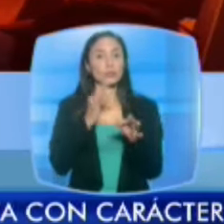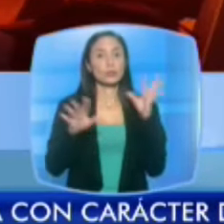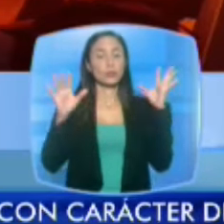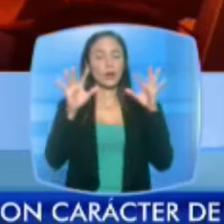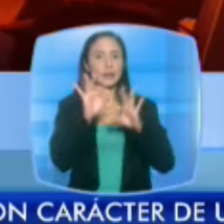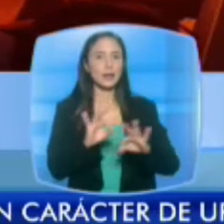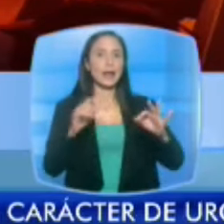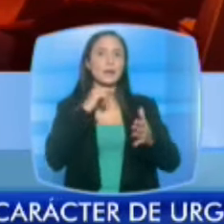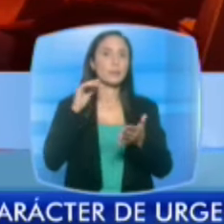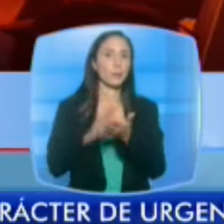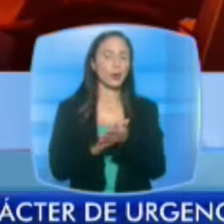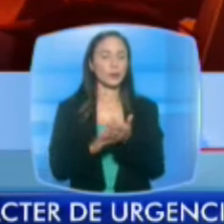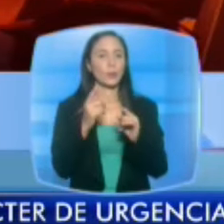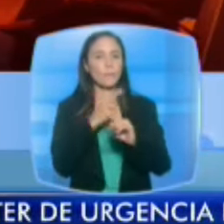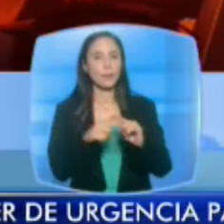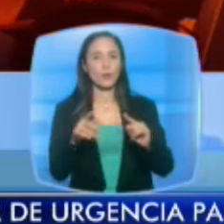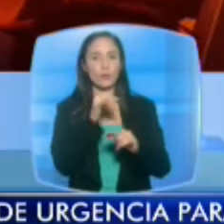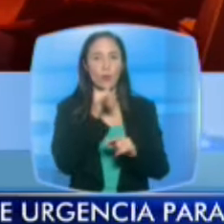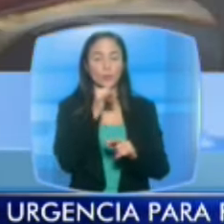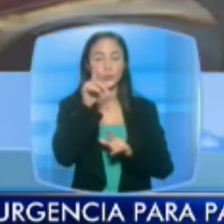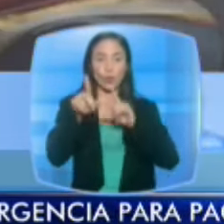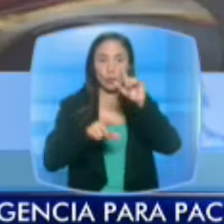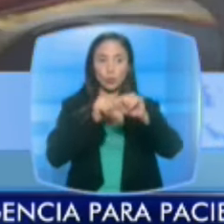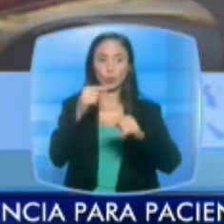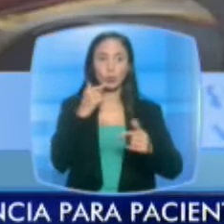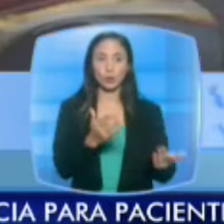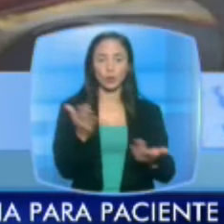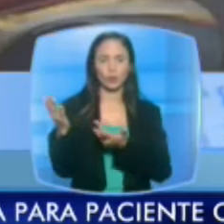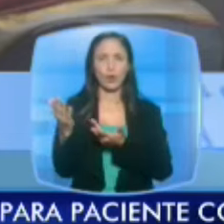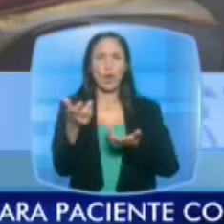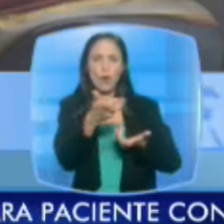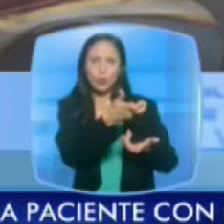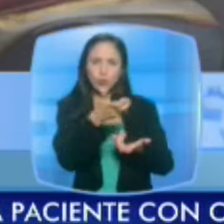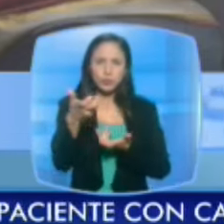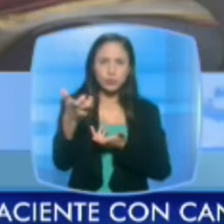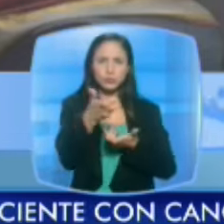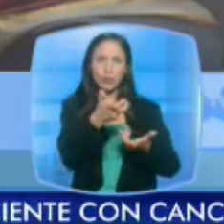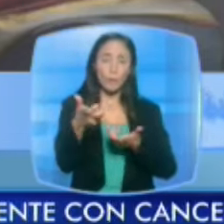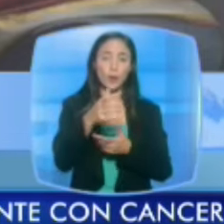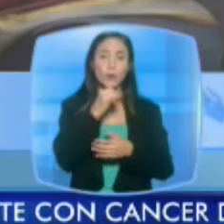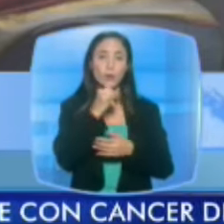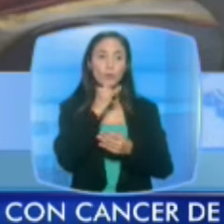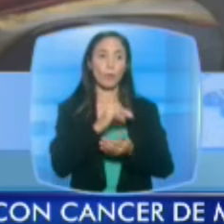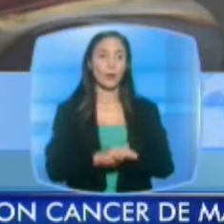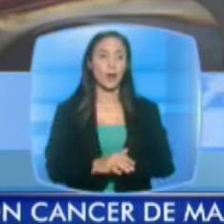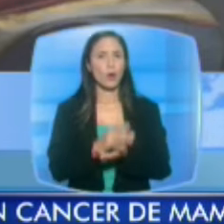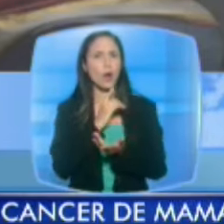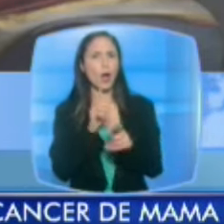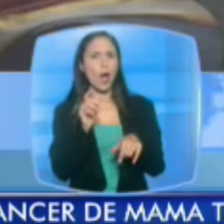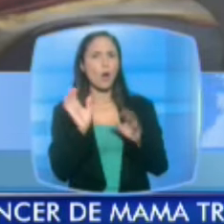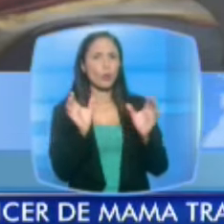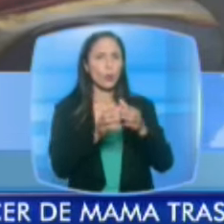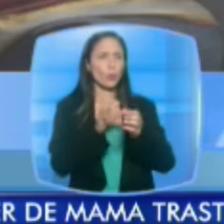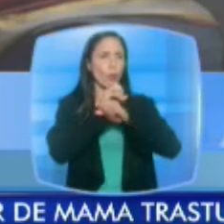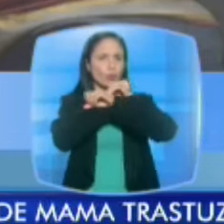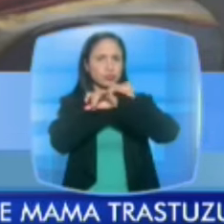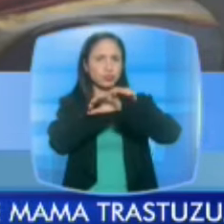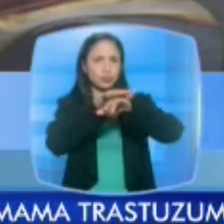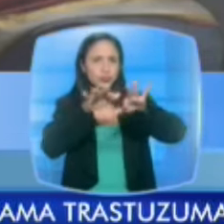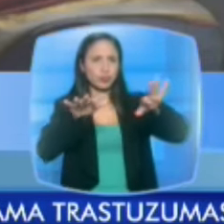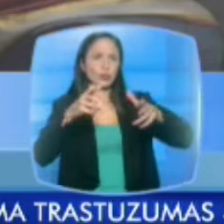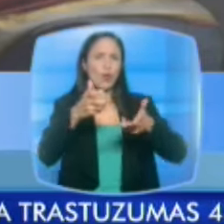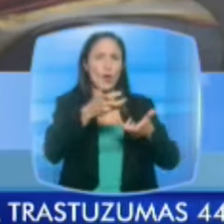se reportaron víctimas. A través de su cuenta en X, los bomberos de la capital señalaron que sus efectivos realizaron labores